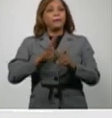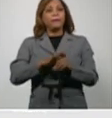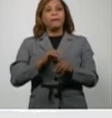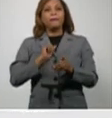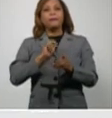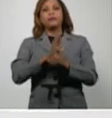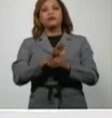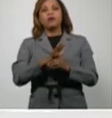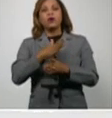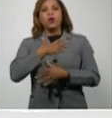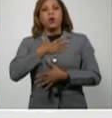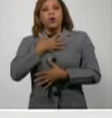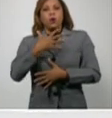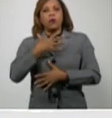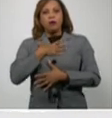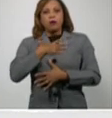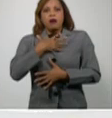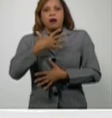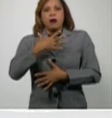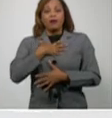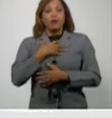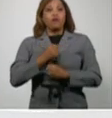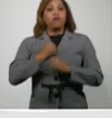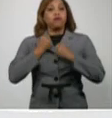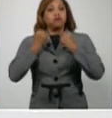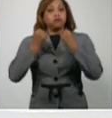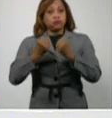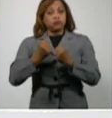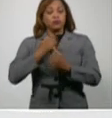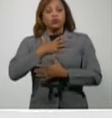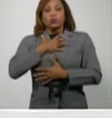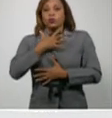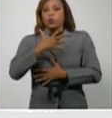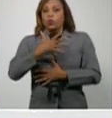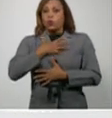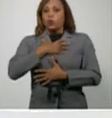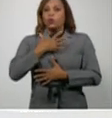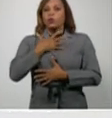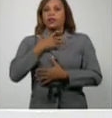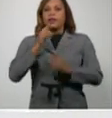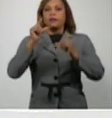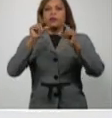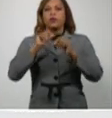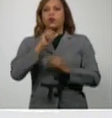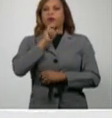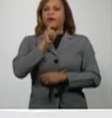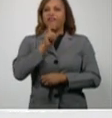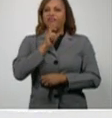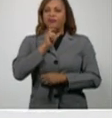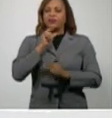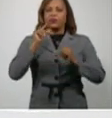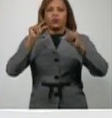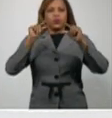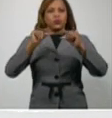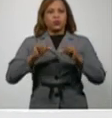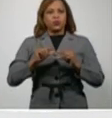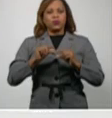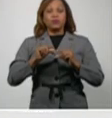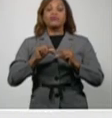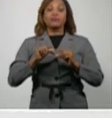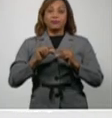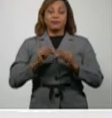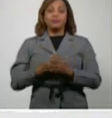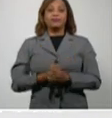falta de aire muy fuerte, una disminución de la orina, una inestabilidad